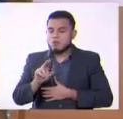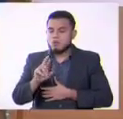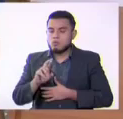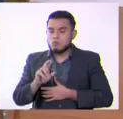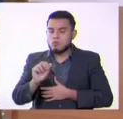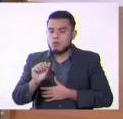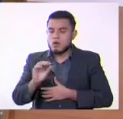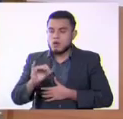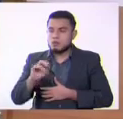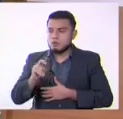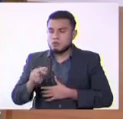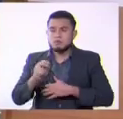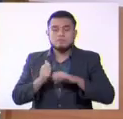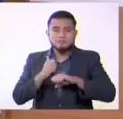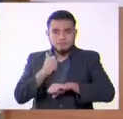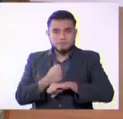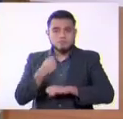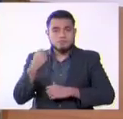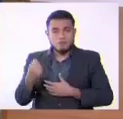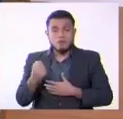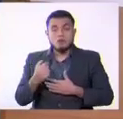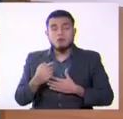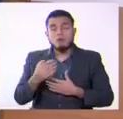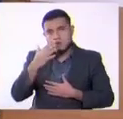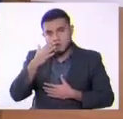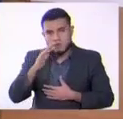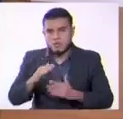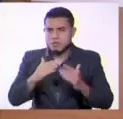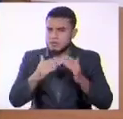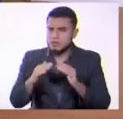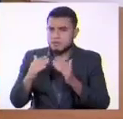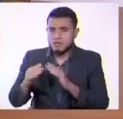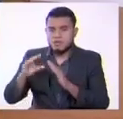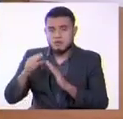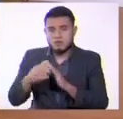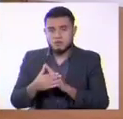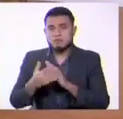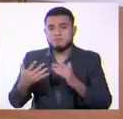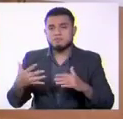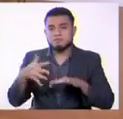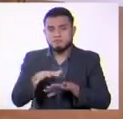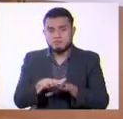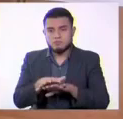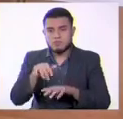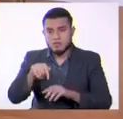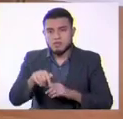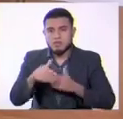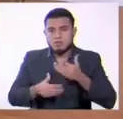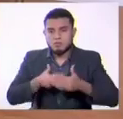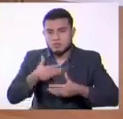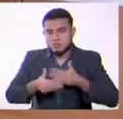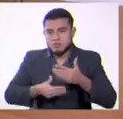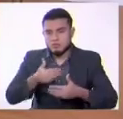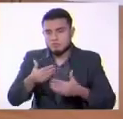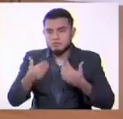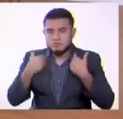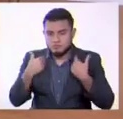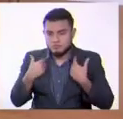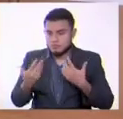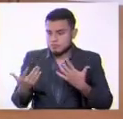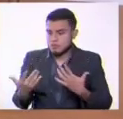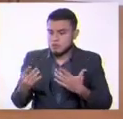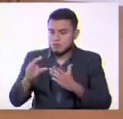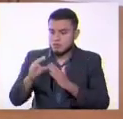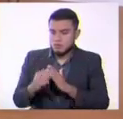también fundamentales como las diferentes culturas que convergen en este proceso, en las que tenemos una cultura dominante y